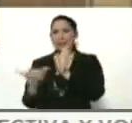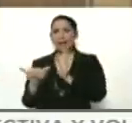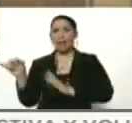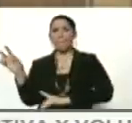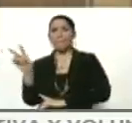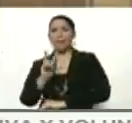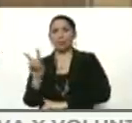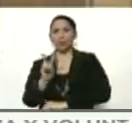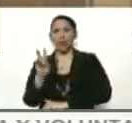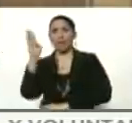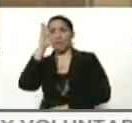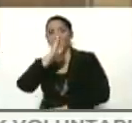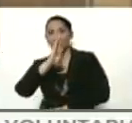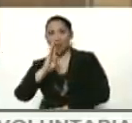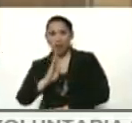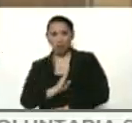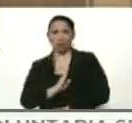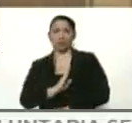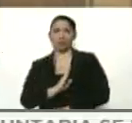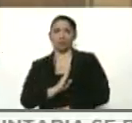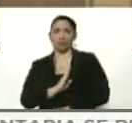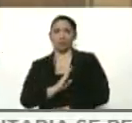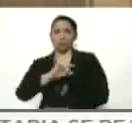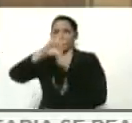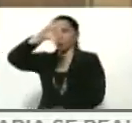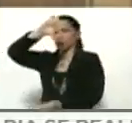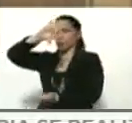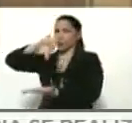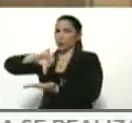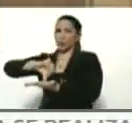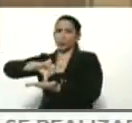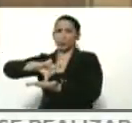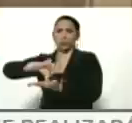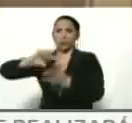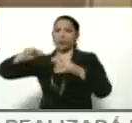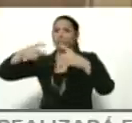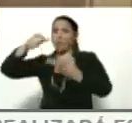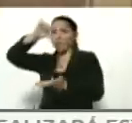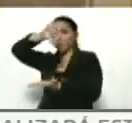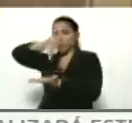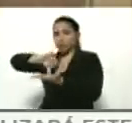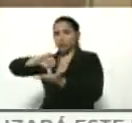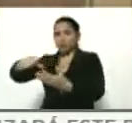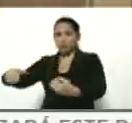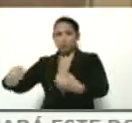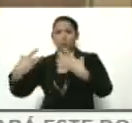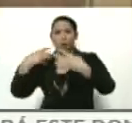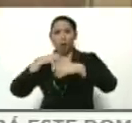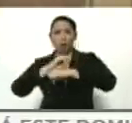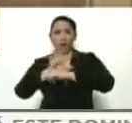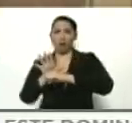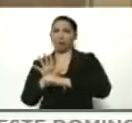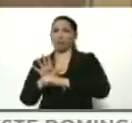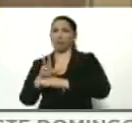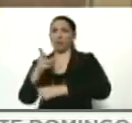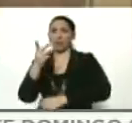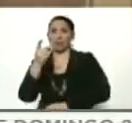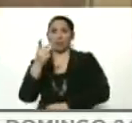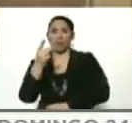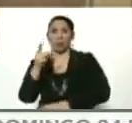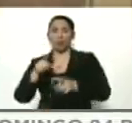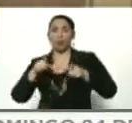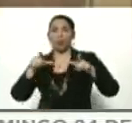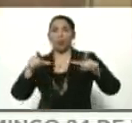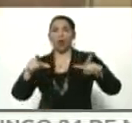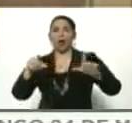Venezuela, Brasil, es el epicentro, el nuevo epicentro de la pandemia. Segundo lugar a nivel